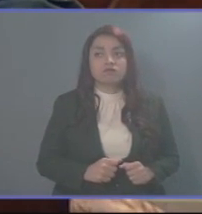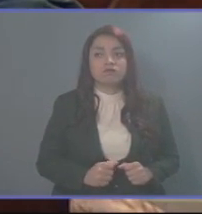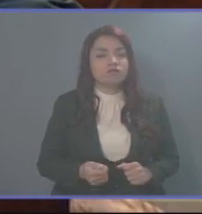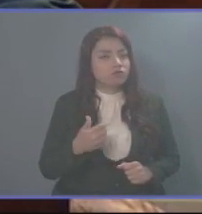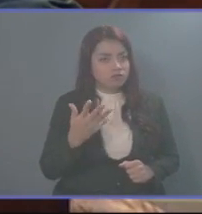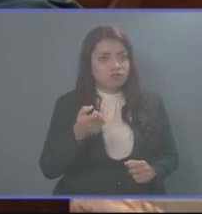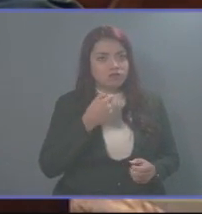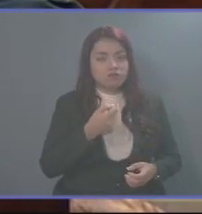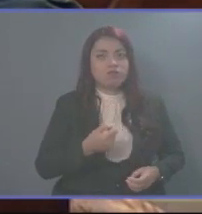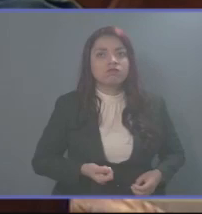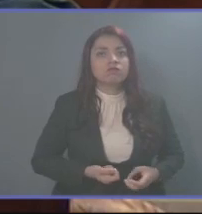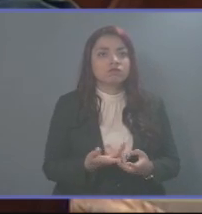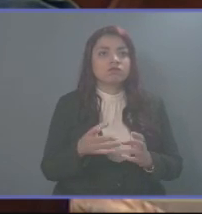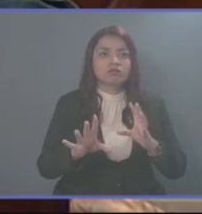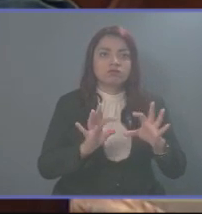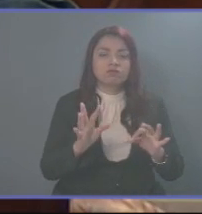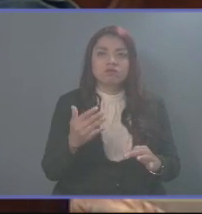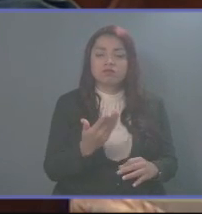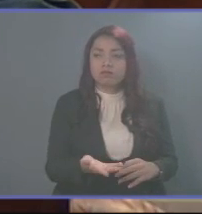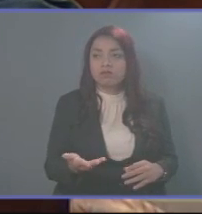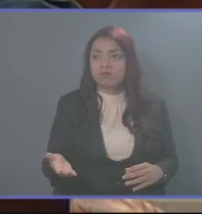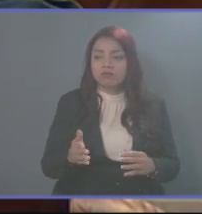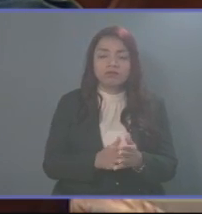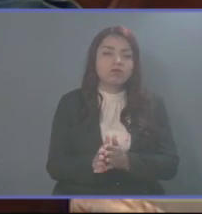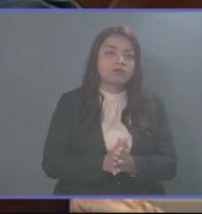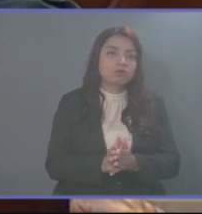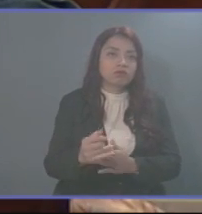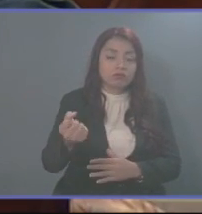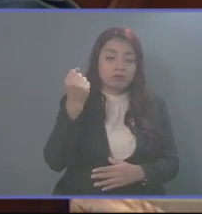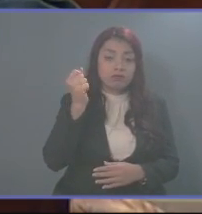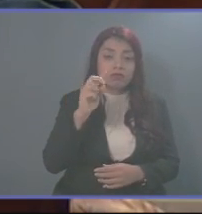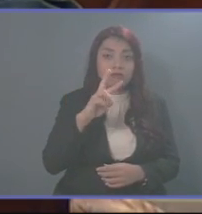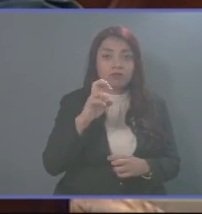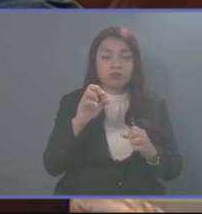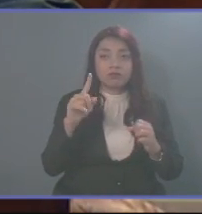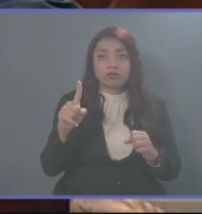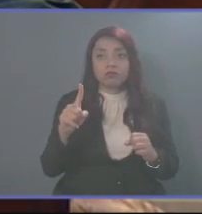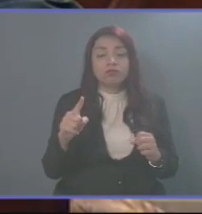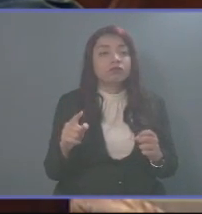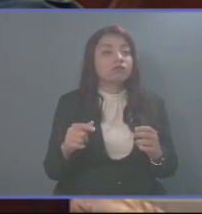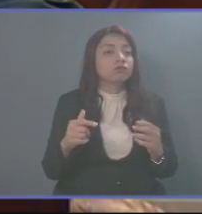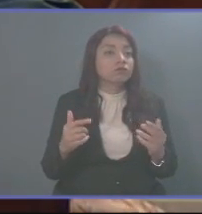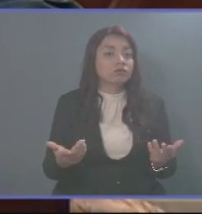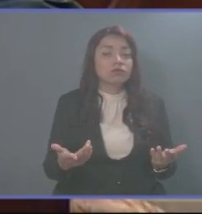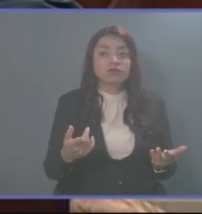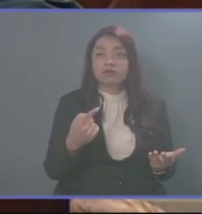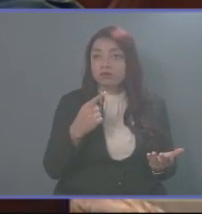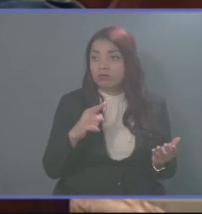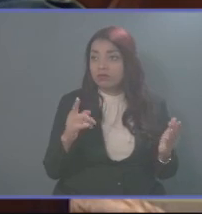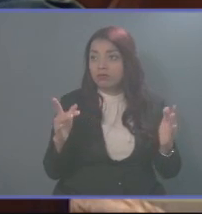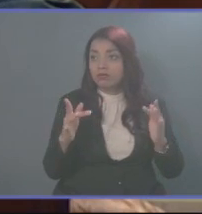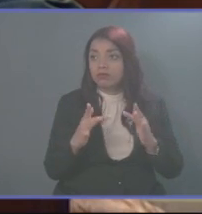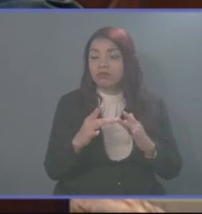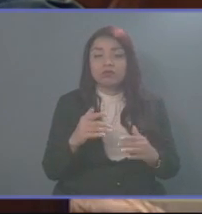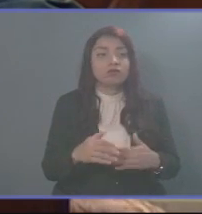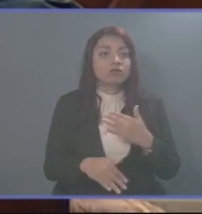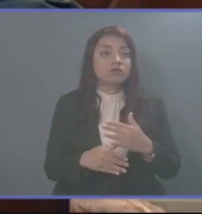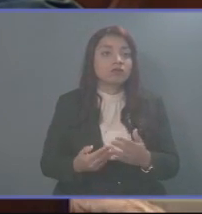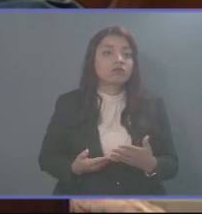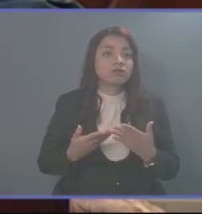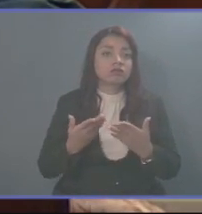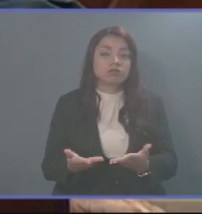Hay que mencionar algunos aspectos importantes, y es que en el año 2001 fue él quien gestionó gran parte de la